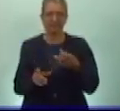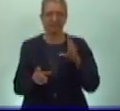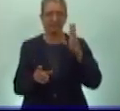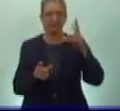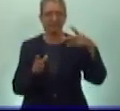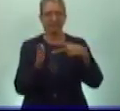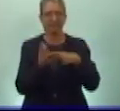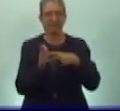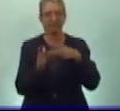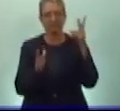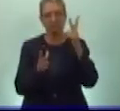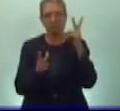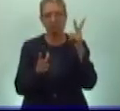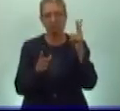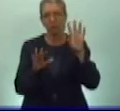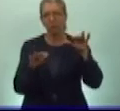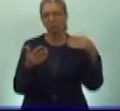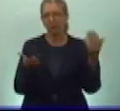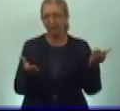4, 6, 8